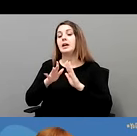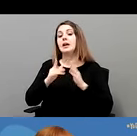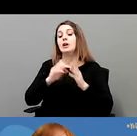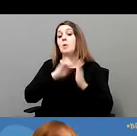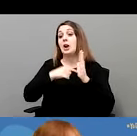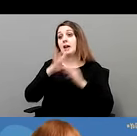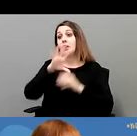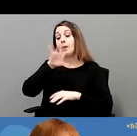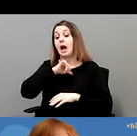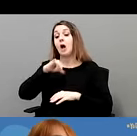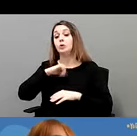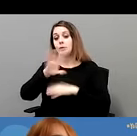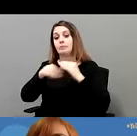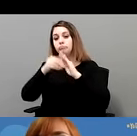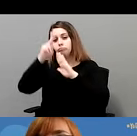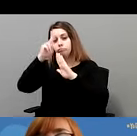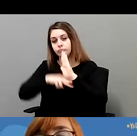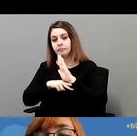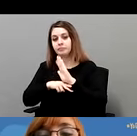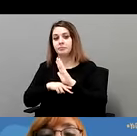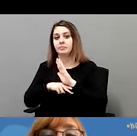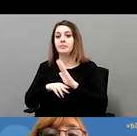Tanto compatibilidad como complemento. Guipúzcoa.